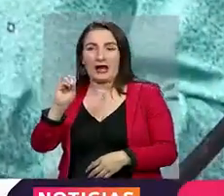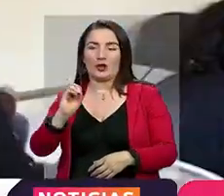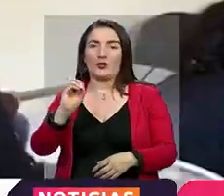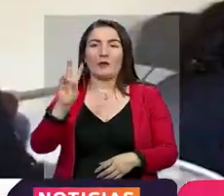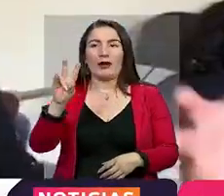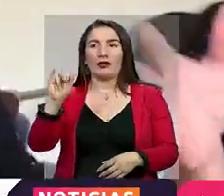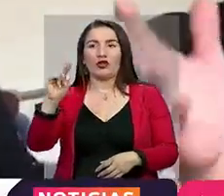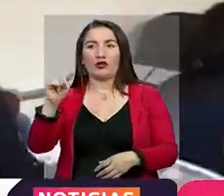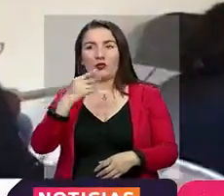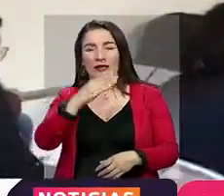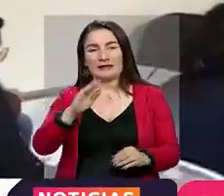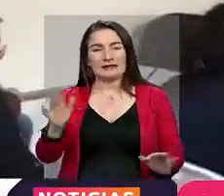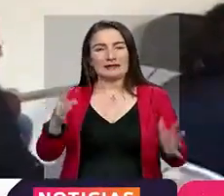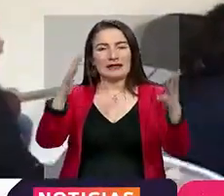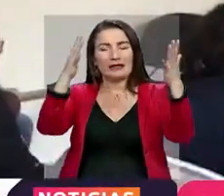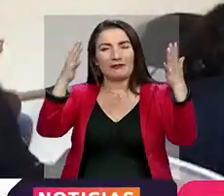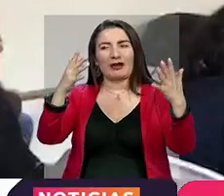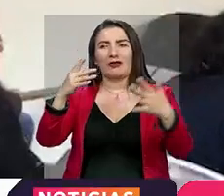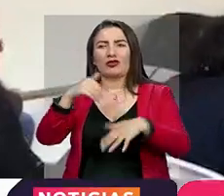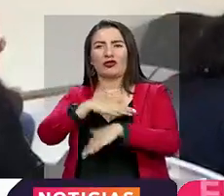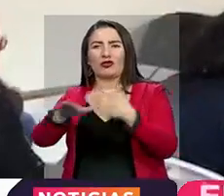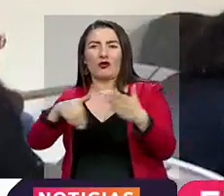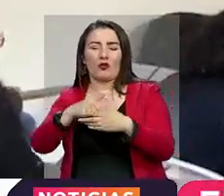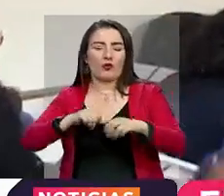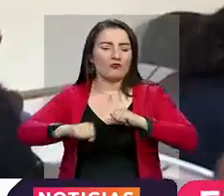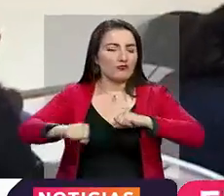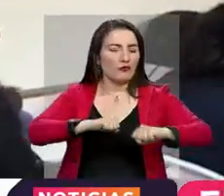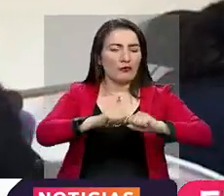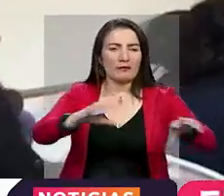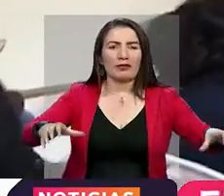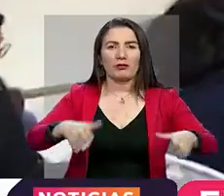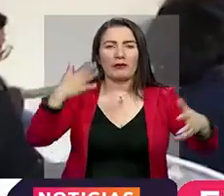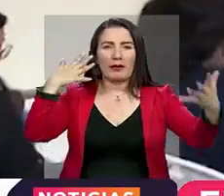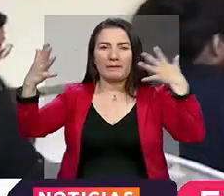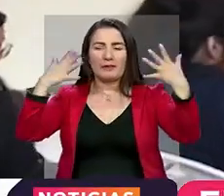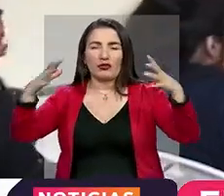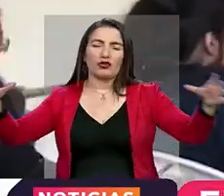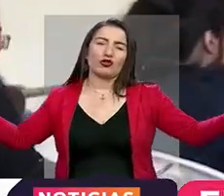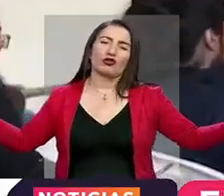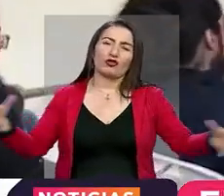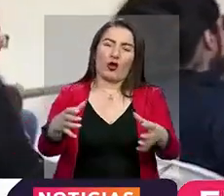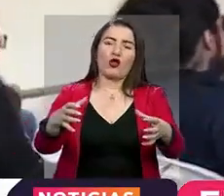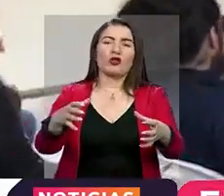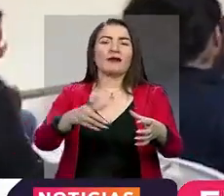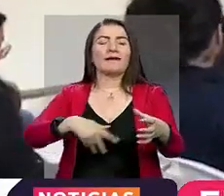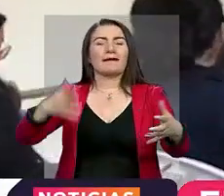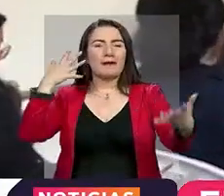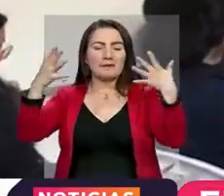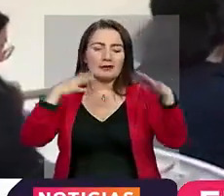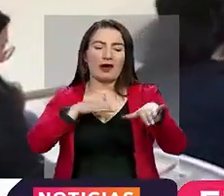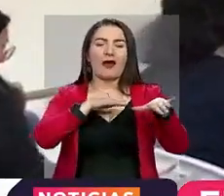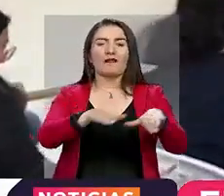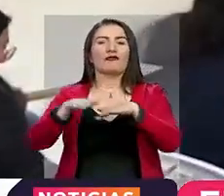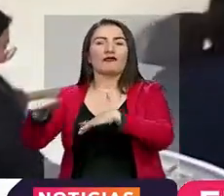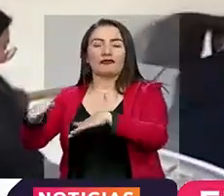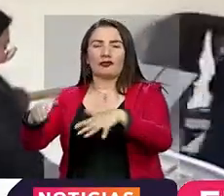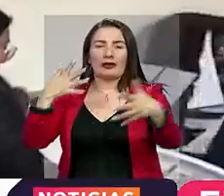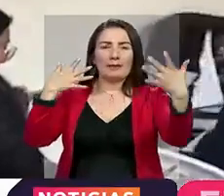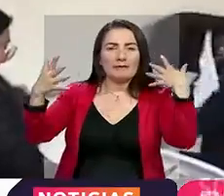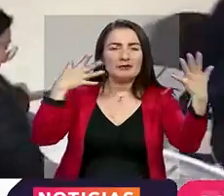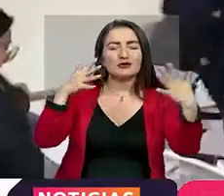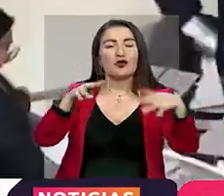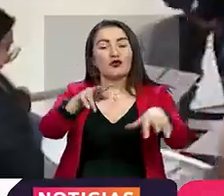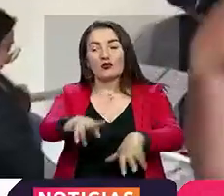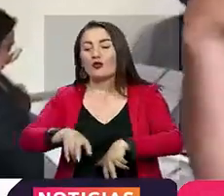país. Para celebrar todo el movimiento campesino y todo el tortazo campesino que vamos a tener a favor de nuestros campesinos, de todos